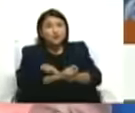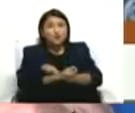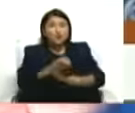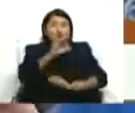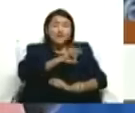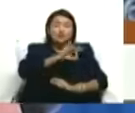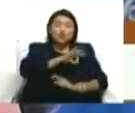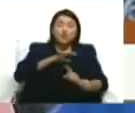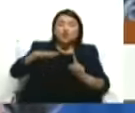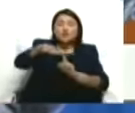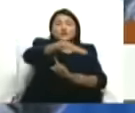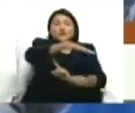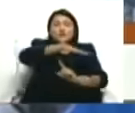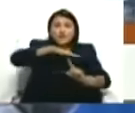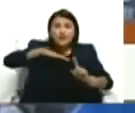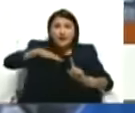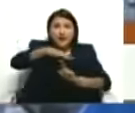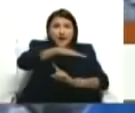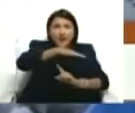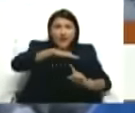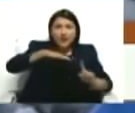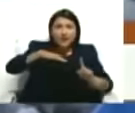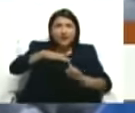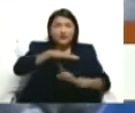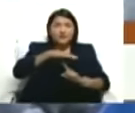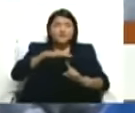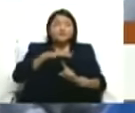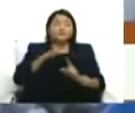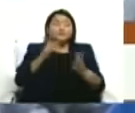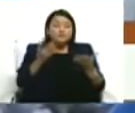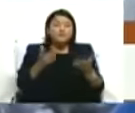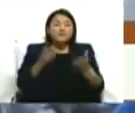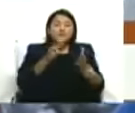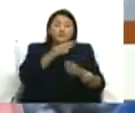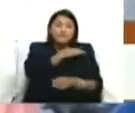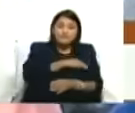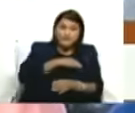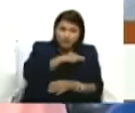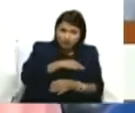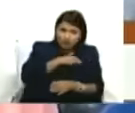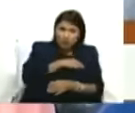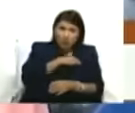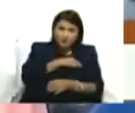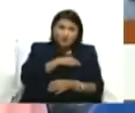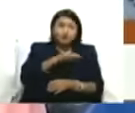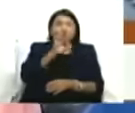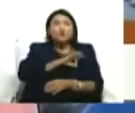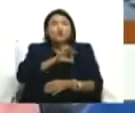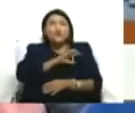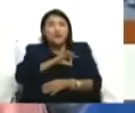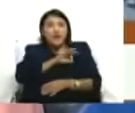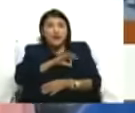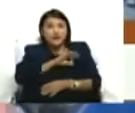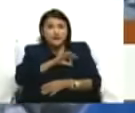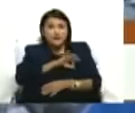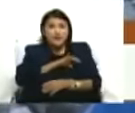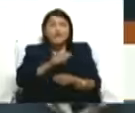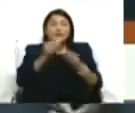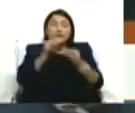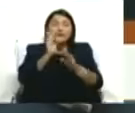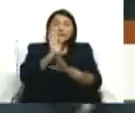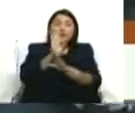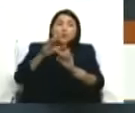social, la construcción de un sólido sistema de misiones y grandes misiones sociales para proteger al